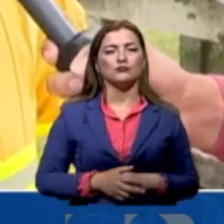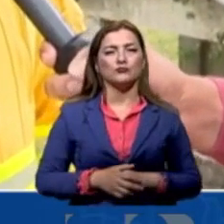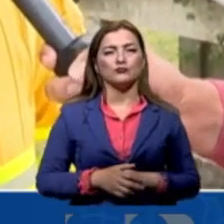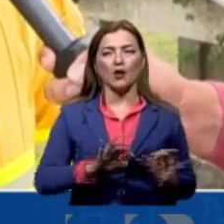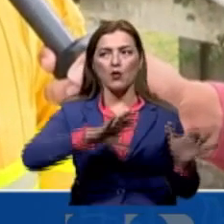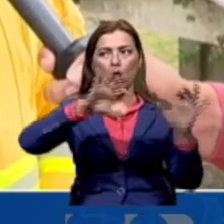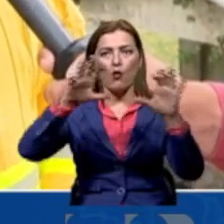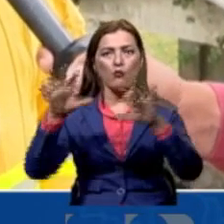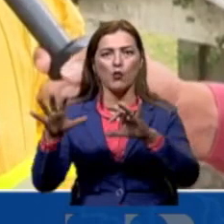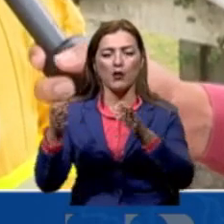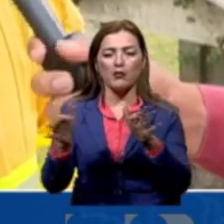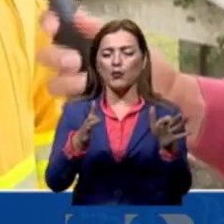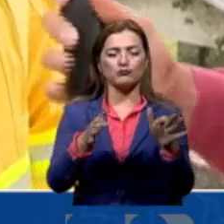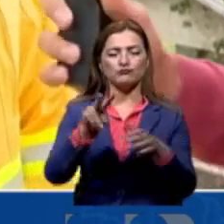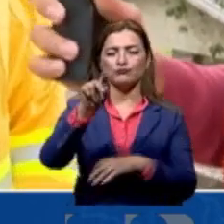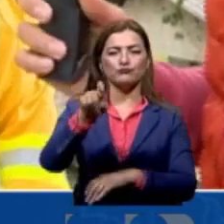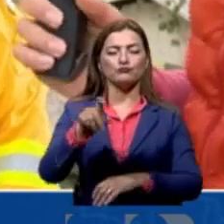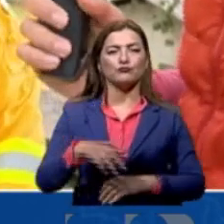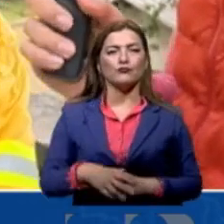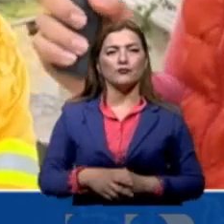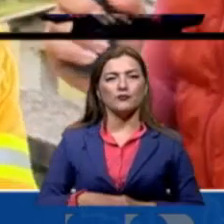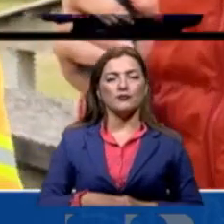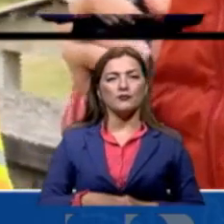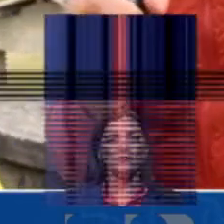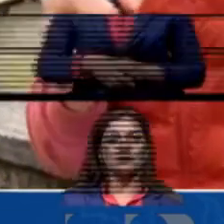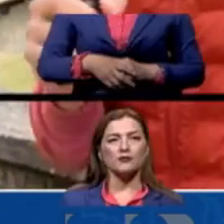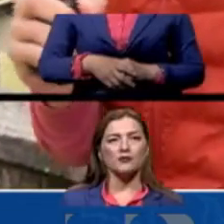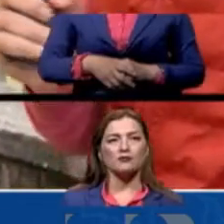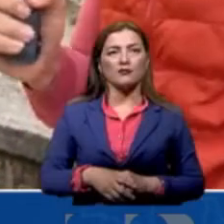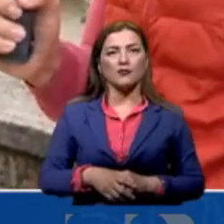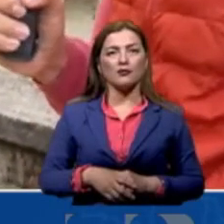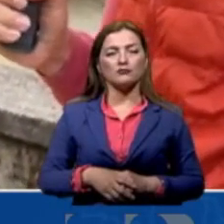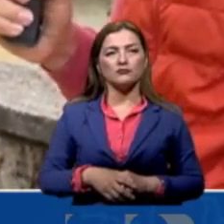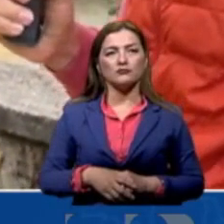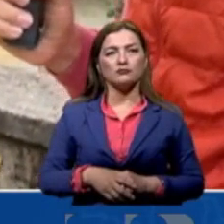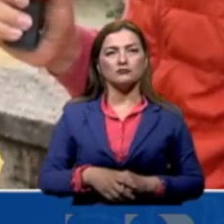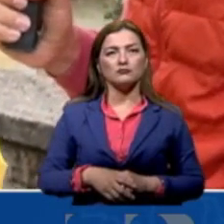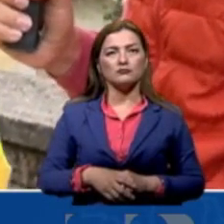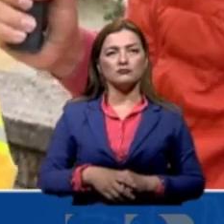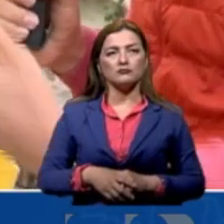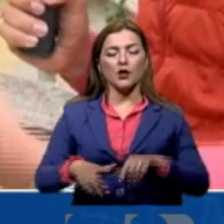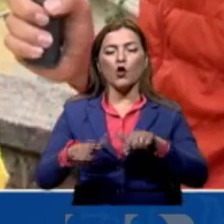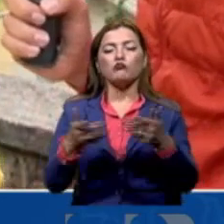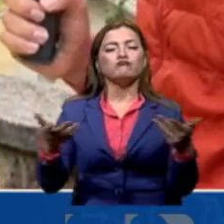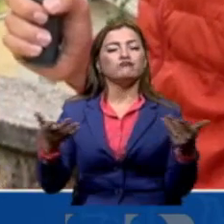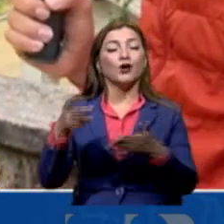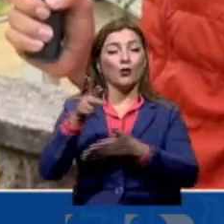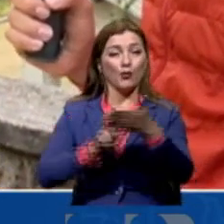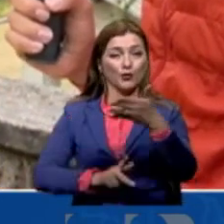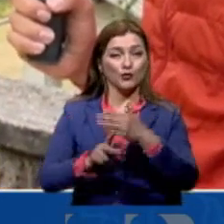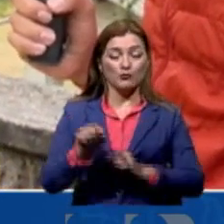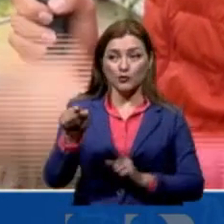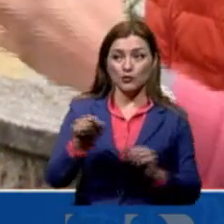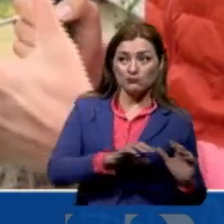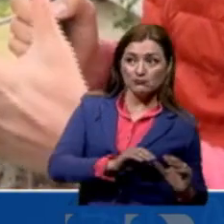sector, pero no fue necesario el traslado. Y como ellos, pues varias personas que viven aquí en las inmediaciones donde fue este incendio, tuvieron que ser evacuadas,